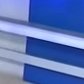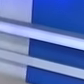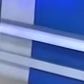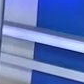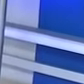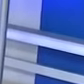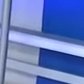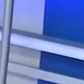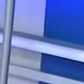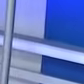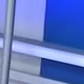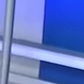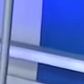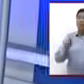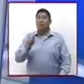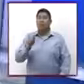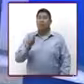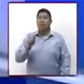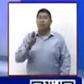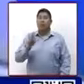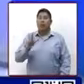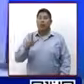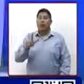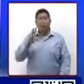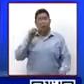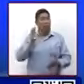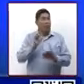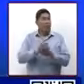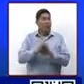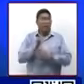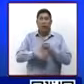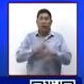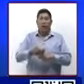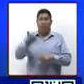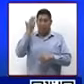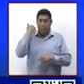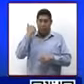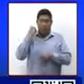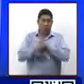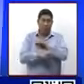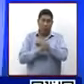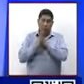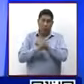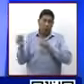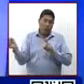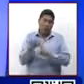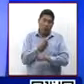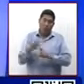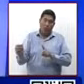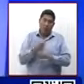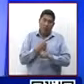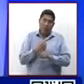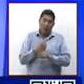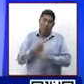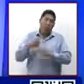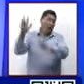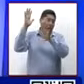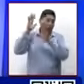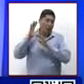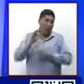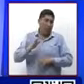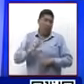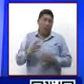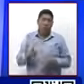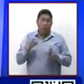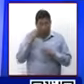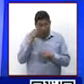La historia de Ariel es para no creer. El año pasado, en octubre, lo atracaron, lo golpearon y lo dejaron tirado en vía pública.